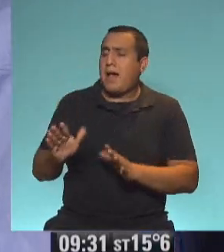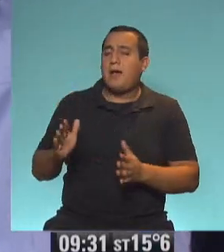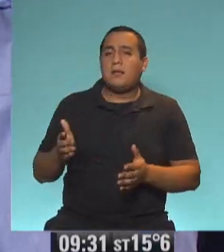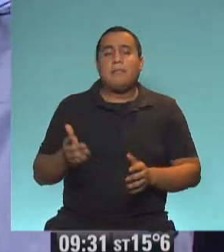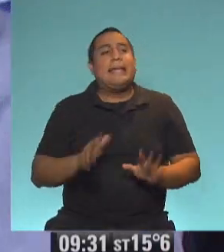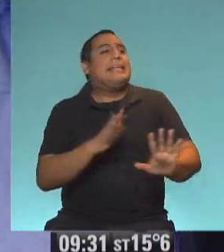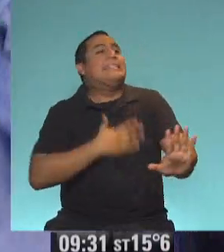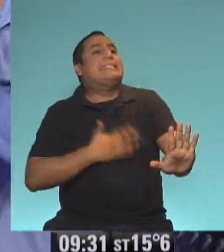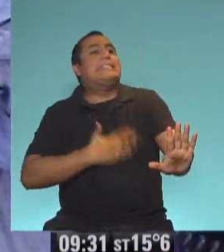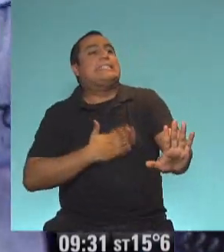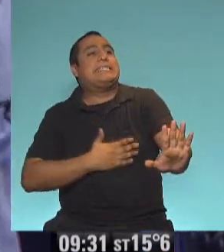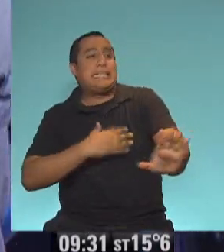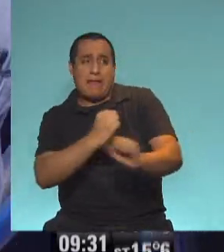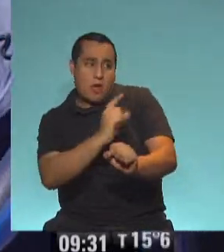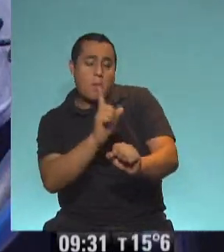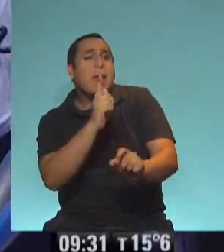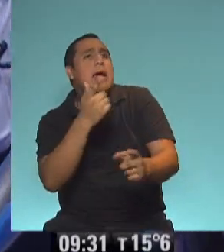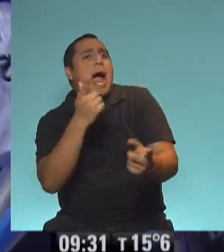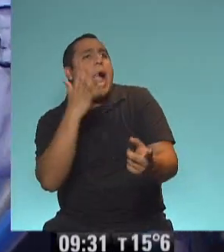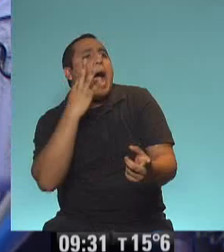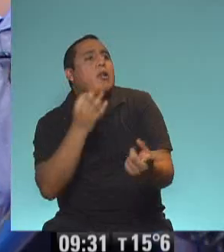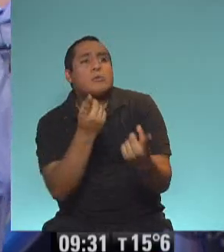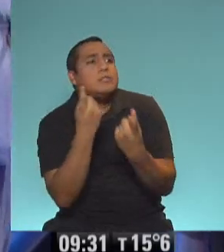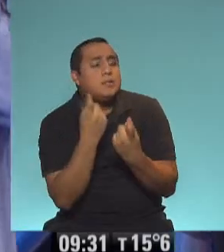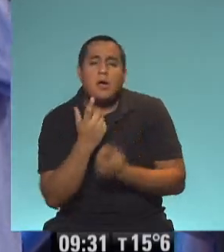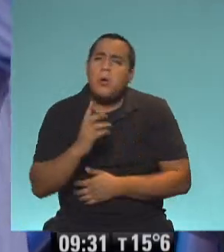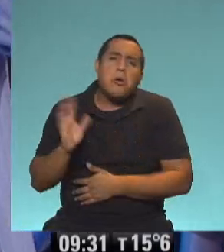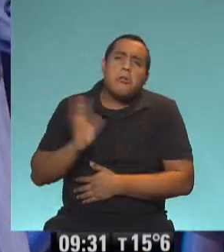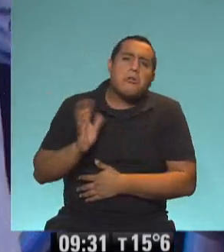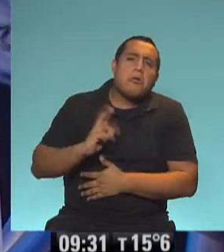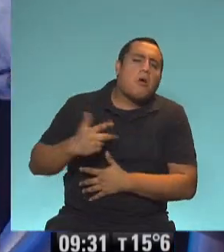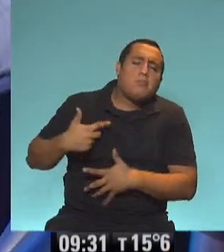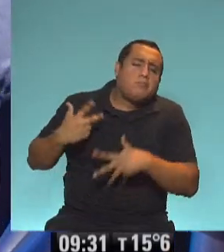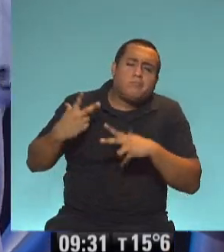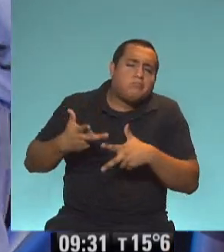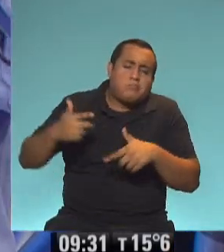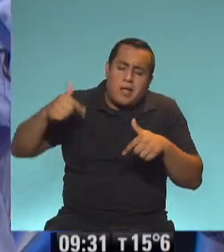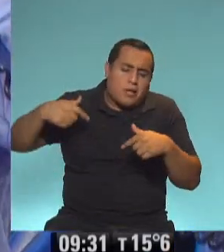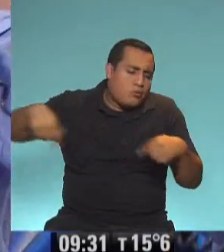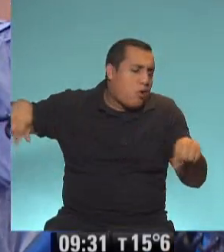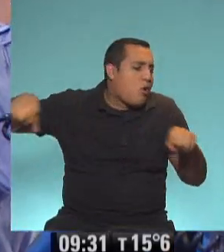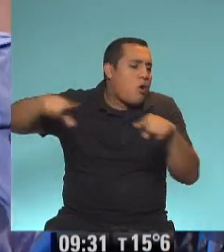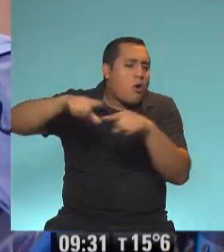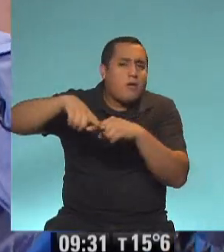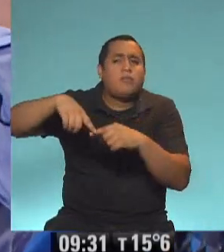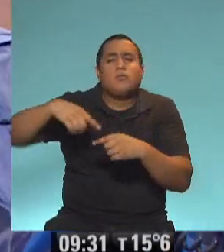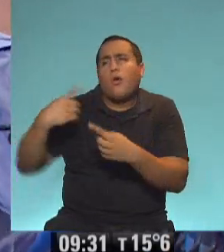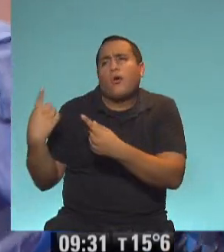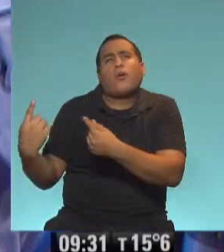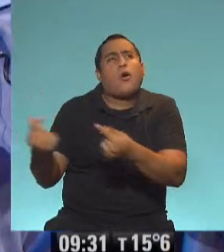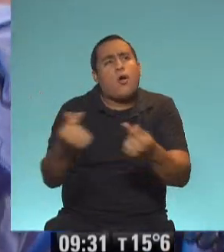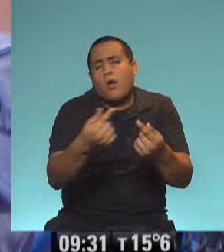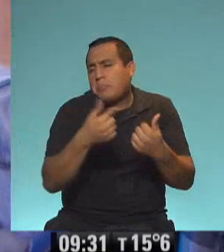estás trabajando. Pero, ¿necesitas algo, Elvira? No, ya te dije que tienen acá. Están todos. Todos están